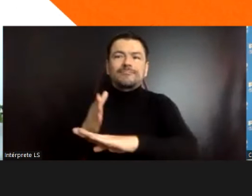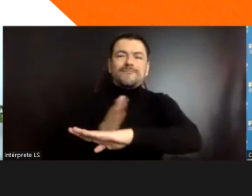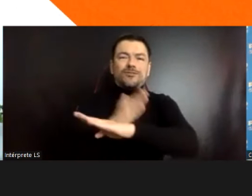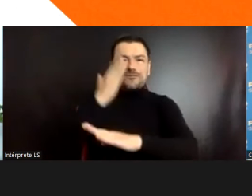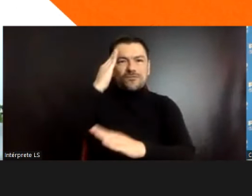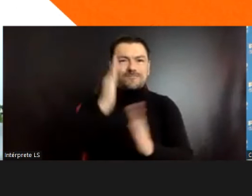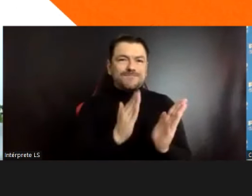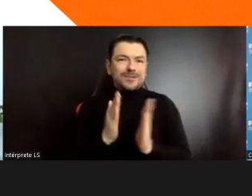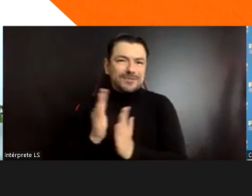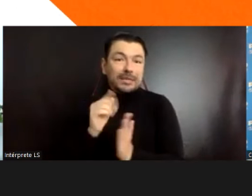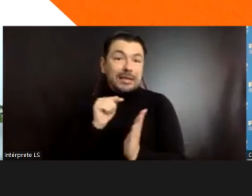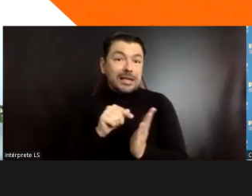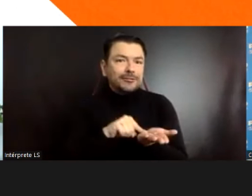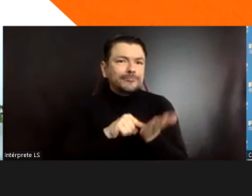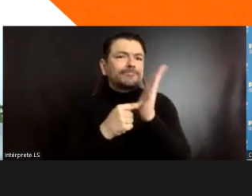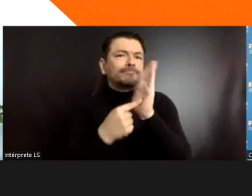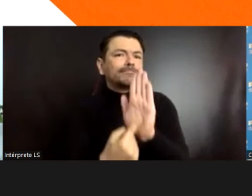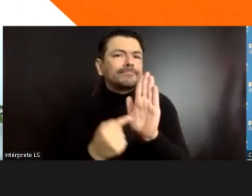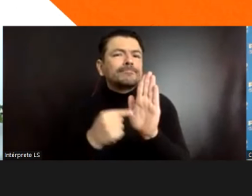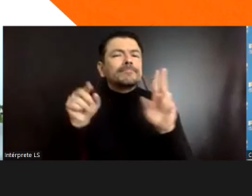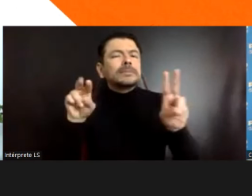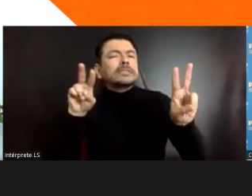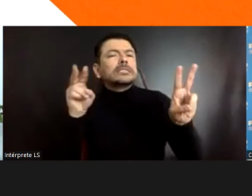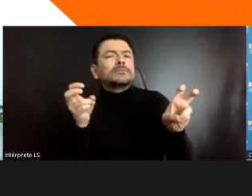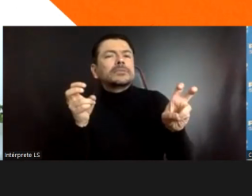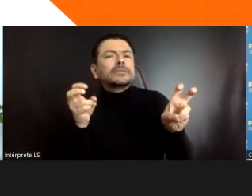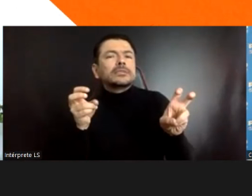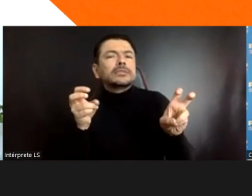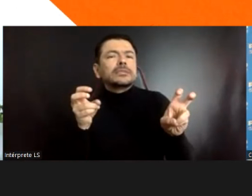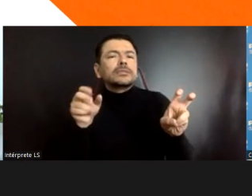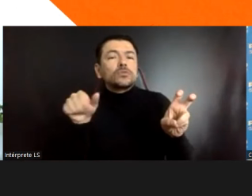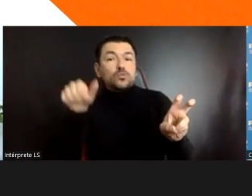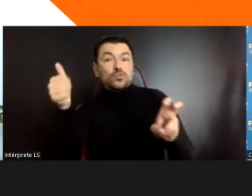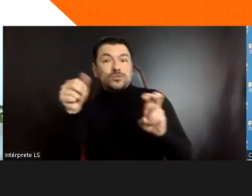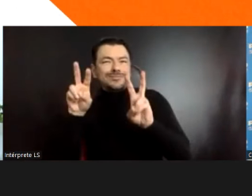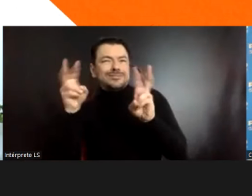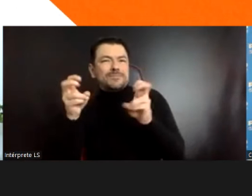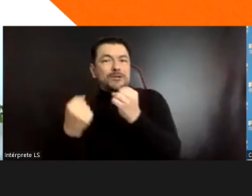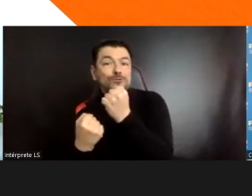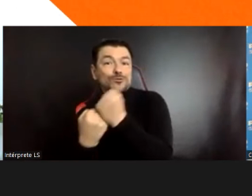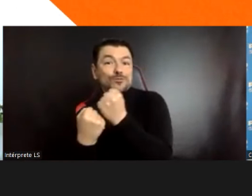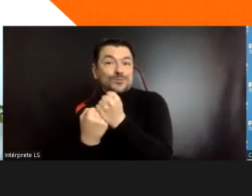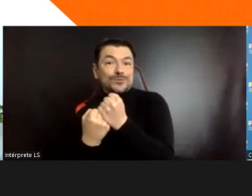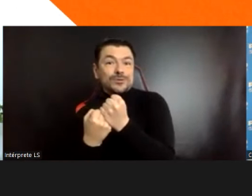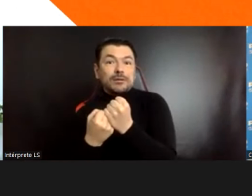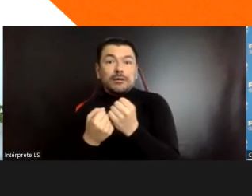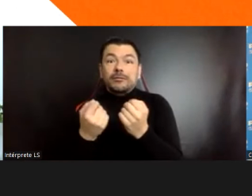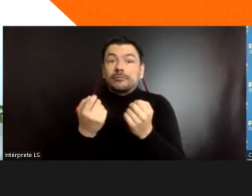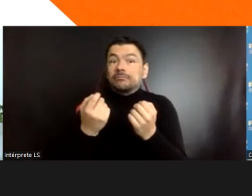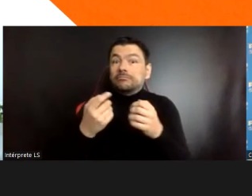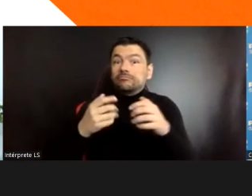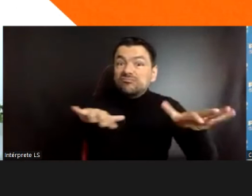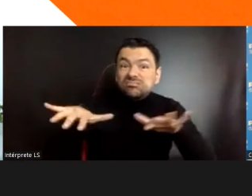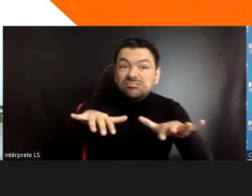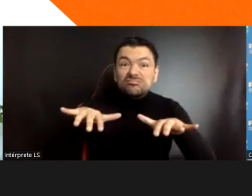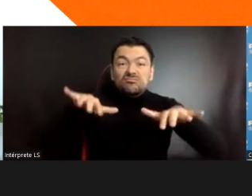las otras herramientas que tenemos, respuesta a desastres, que se genera en un reservorio